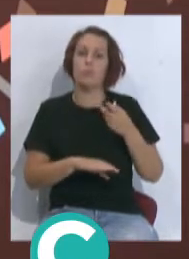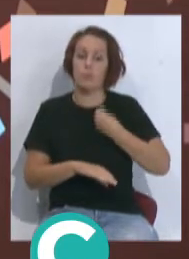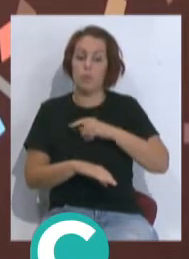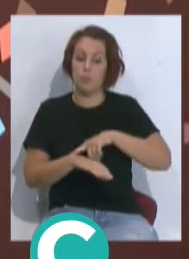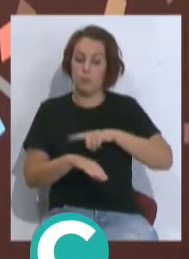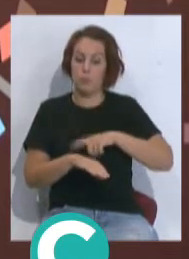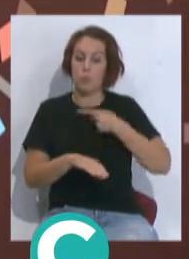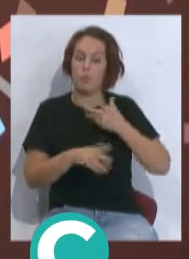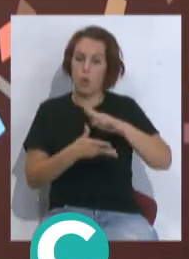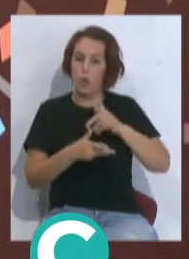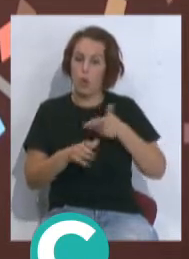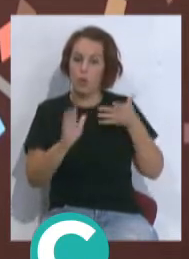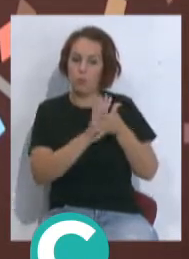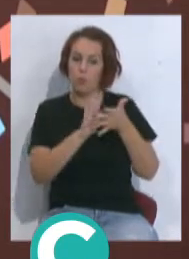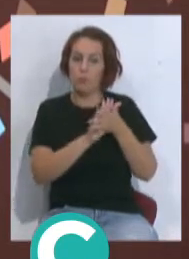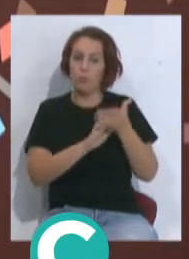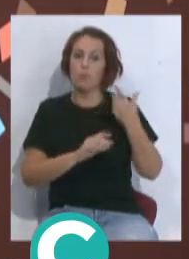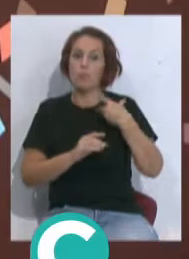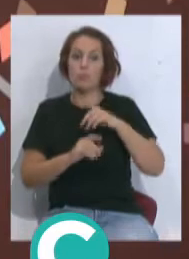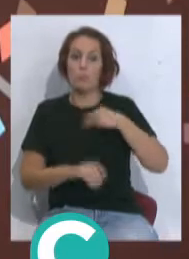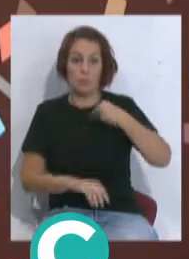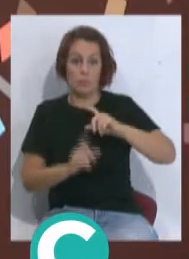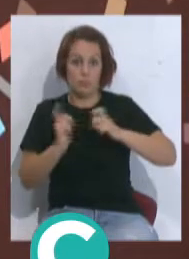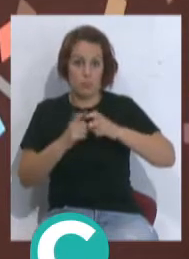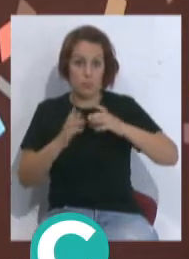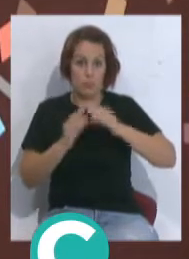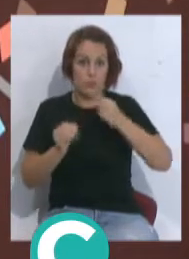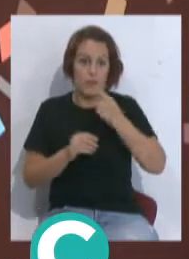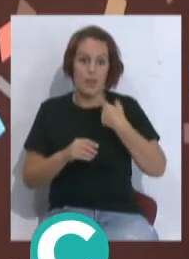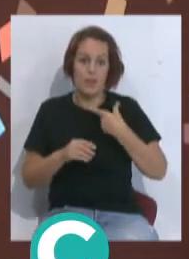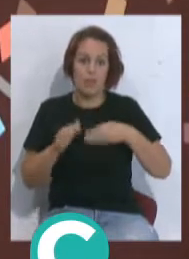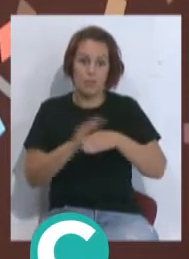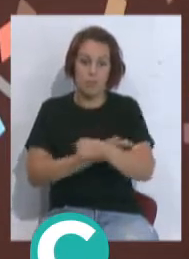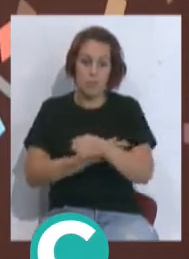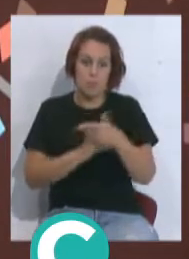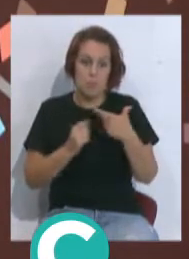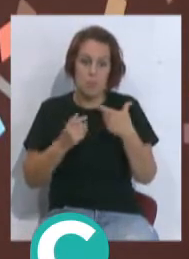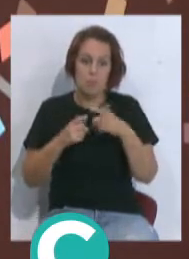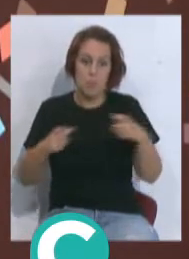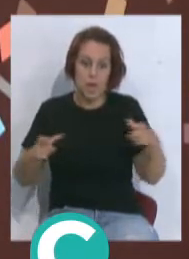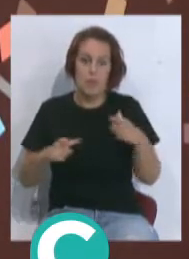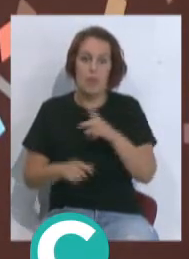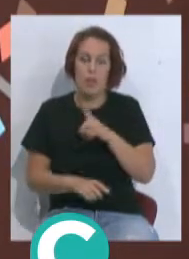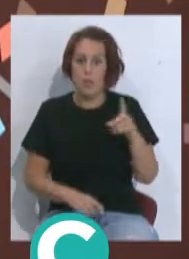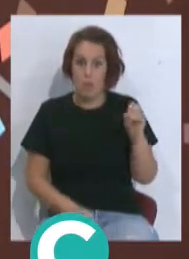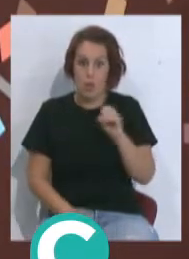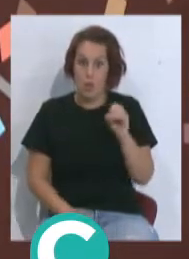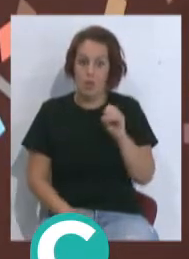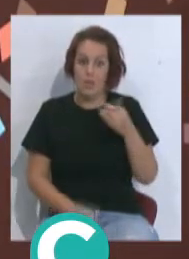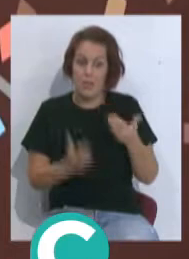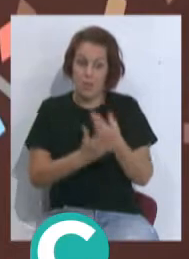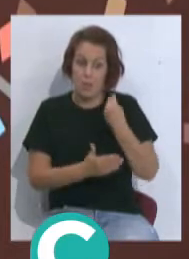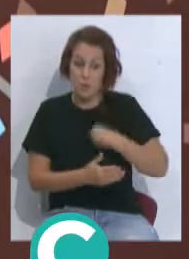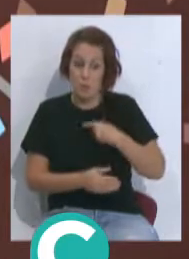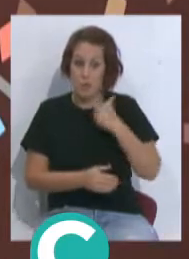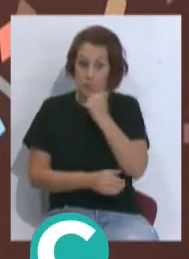que se estaba comunicando esa noticia, estaba el presidente de la Junta de Andalucía comunicando que se ampliaba el aforo al 100%. Y al mismo tiempo, en el mismo día, se anunció también que la